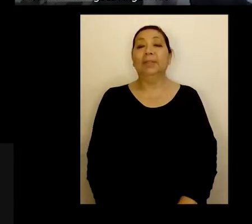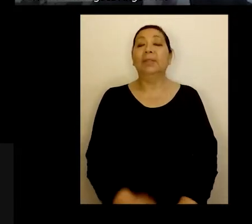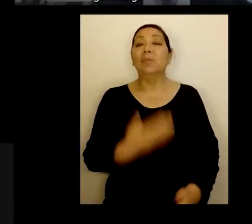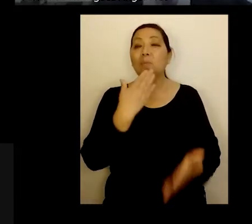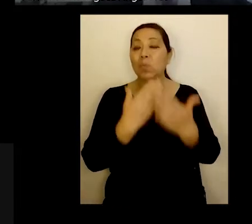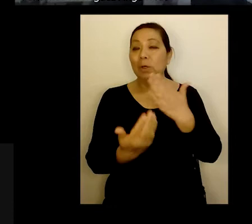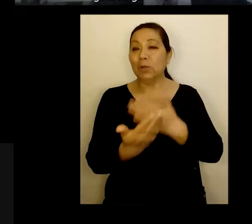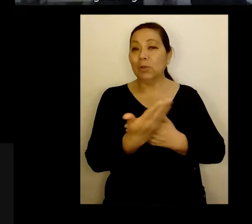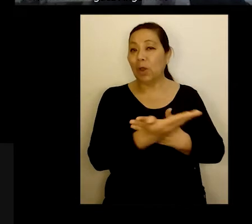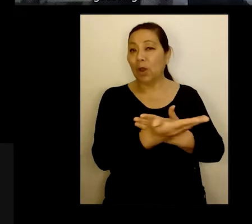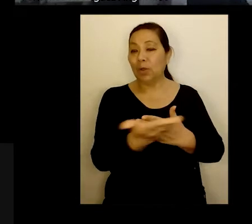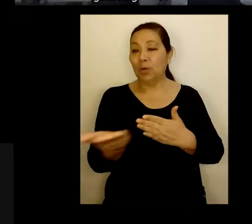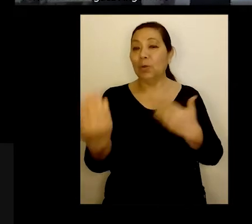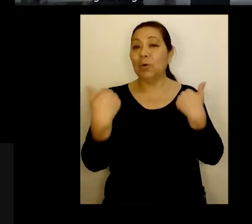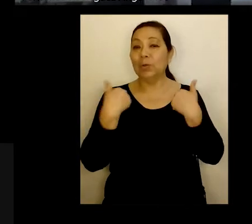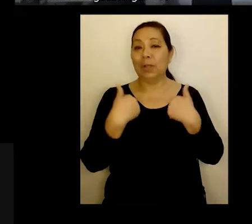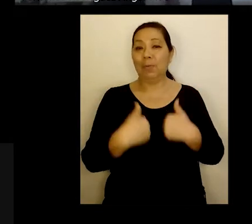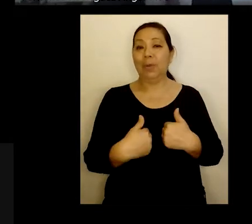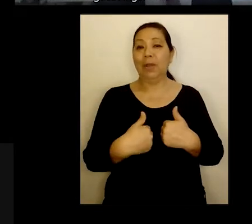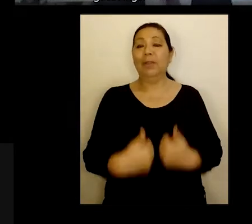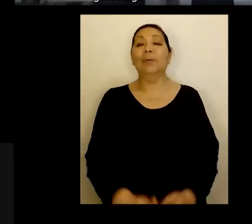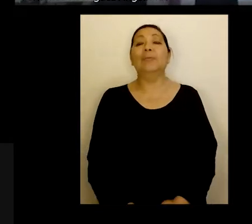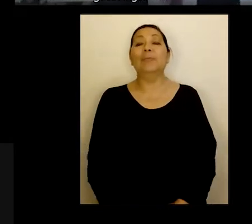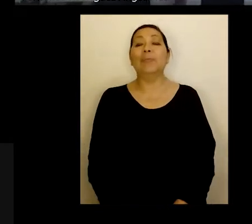buenos días a todos los colegas.